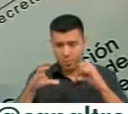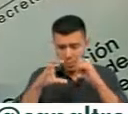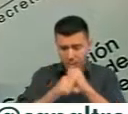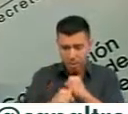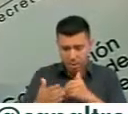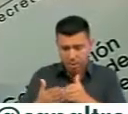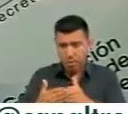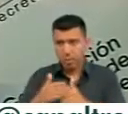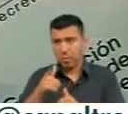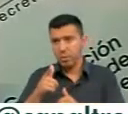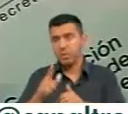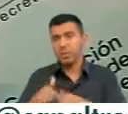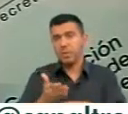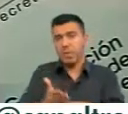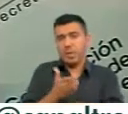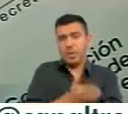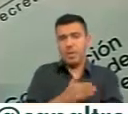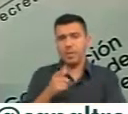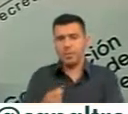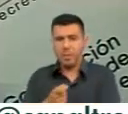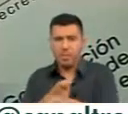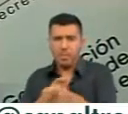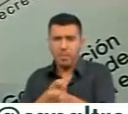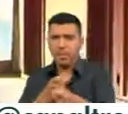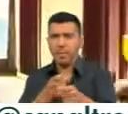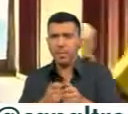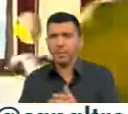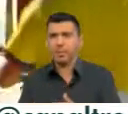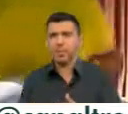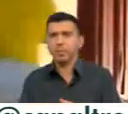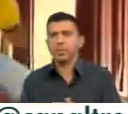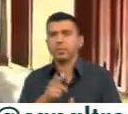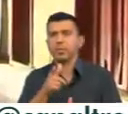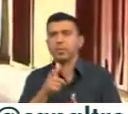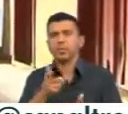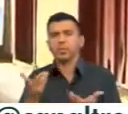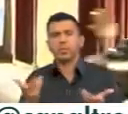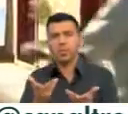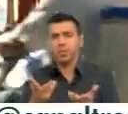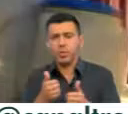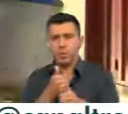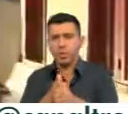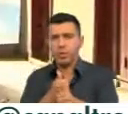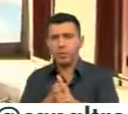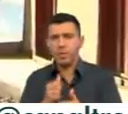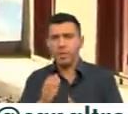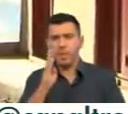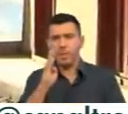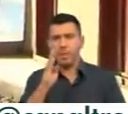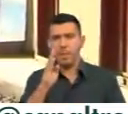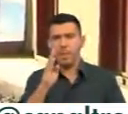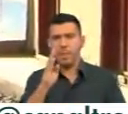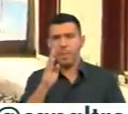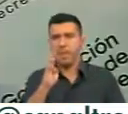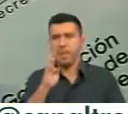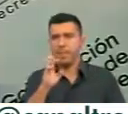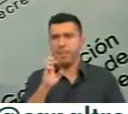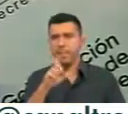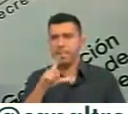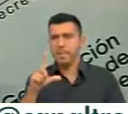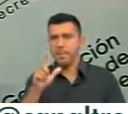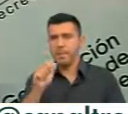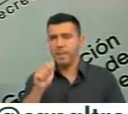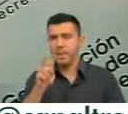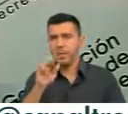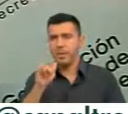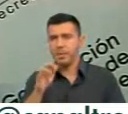fue anticipado un ataque y un hostigamiento en el sector de bellavista que es jurisdicción del municipio de el tarra hacia